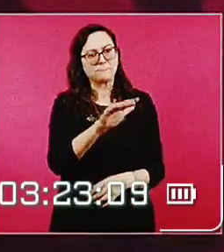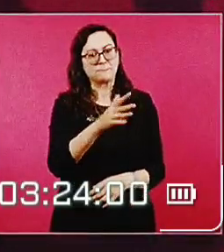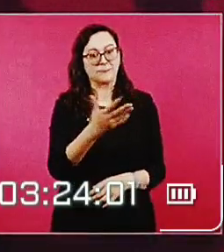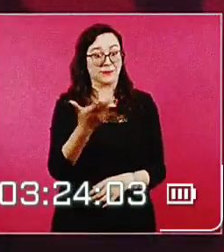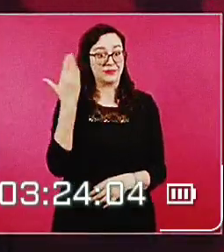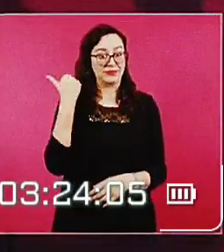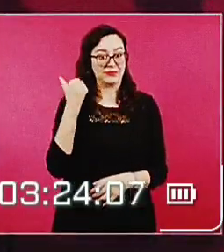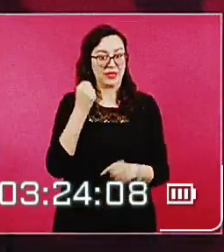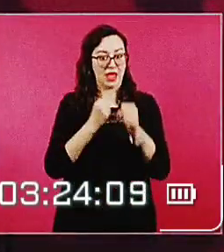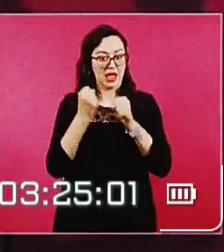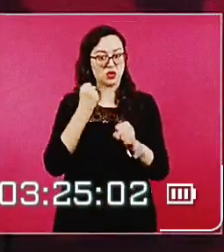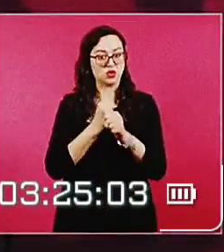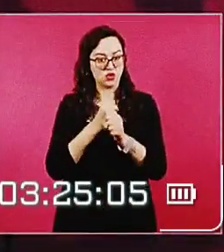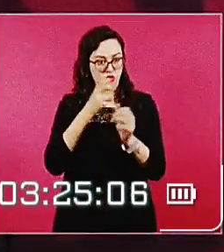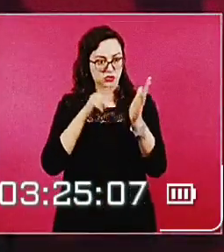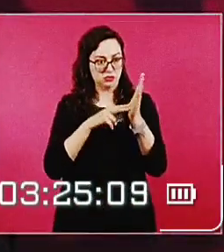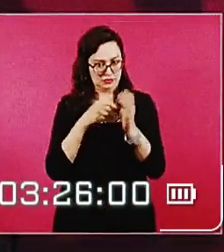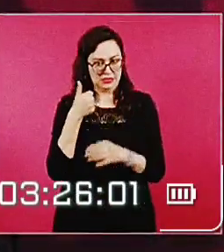del 2006